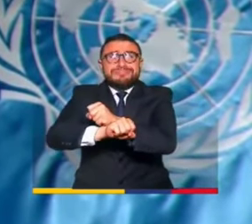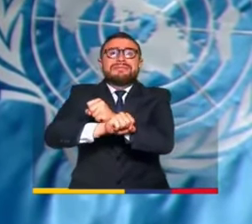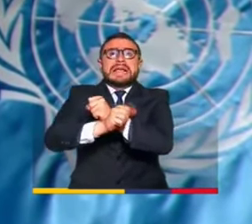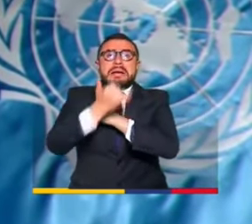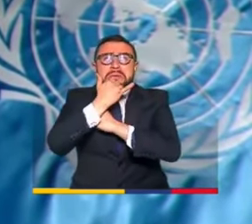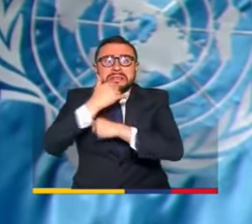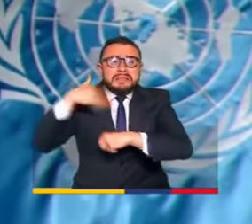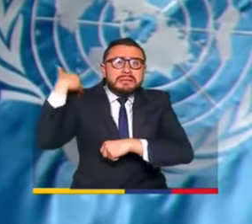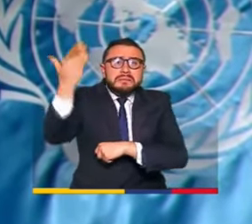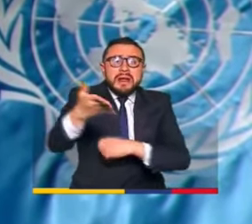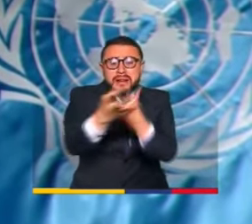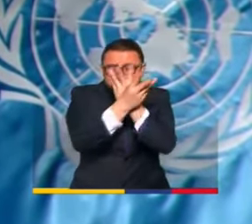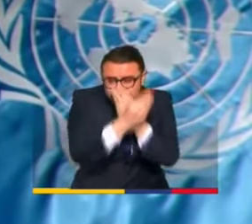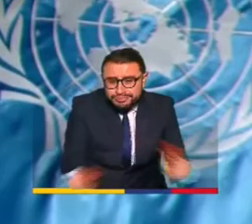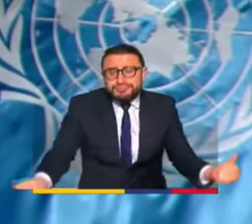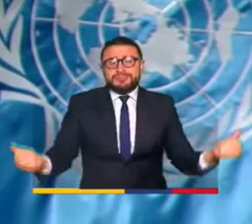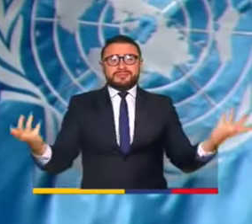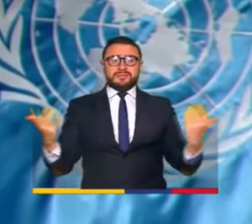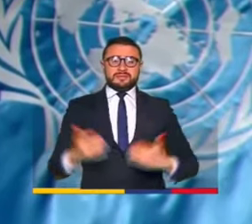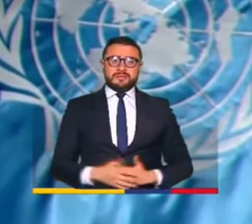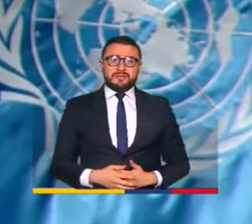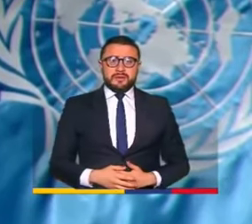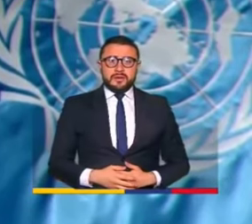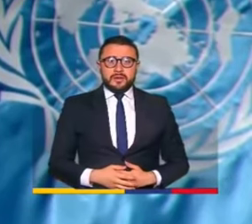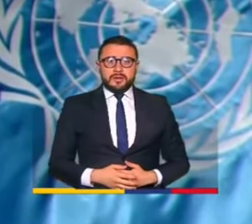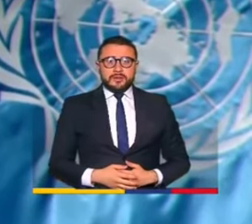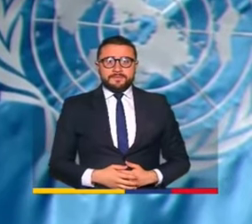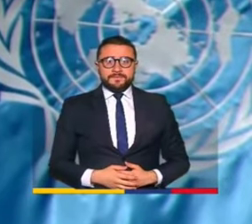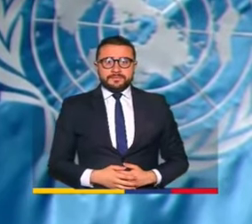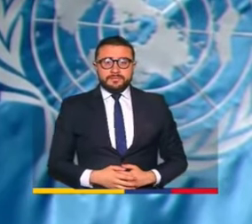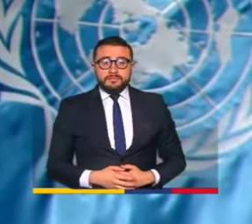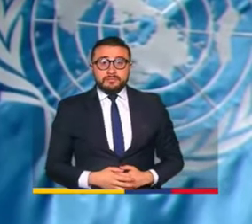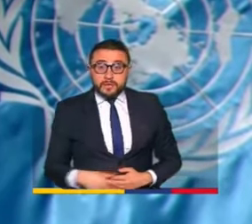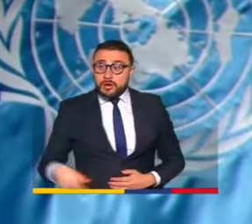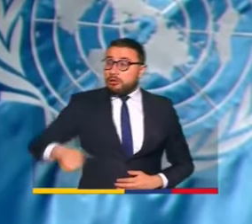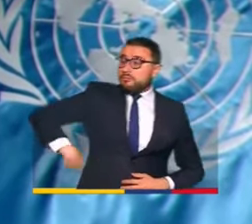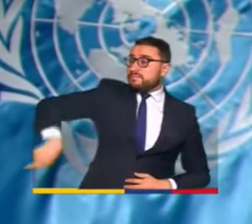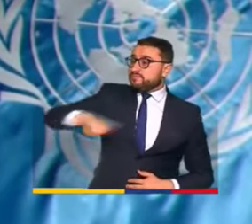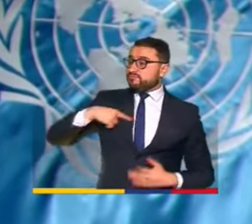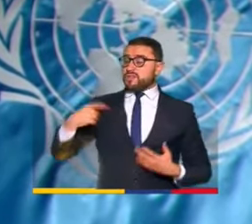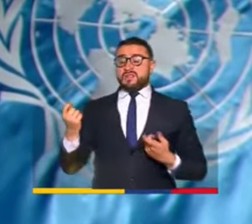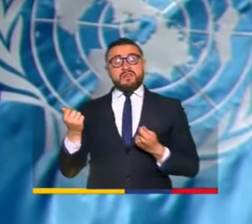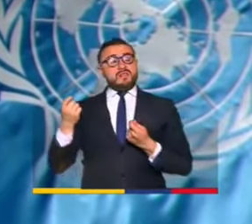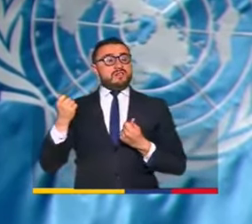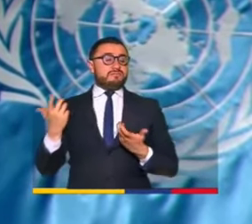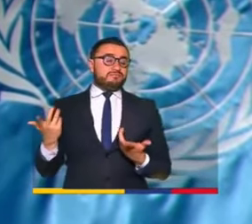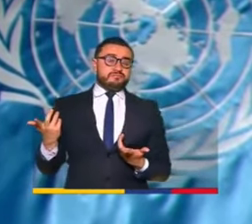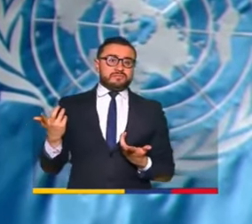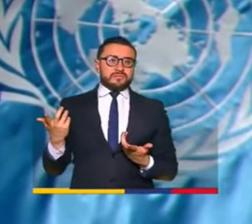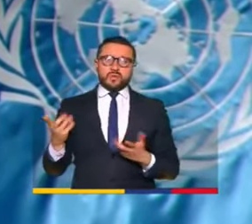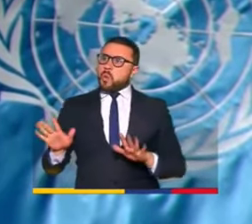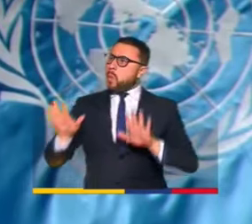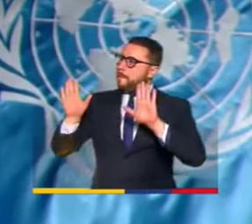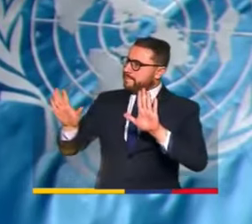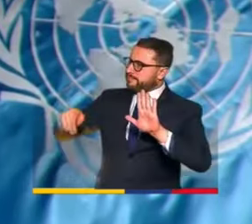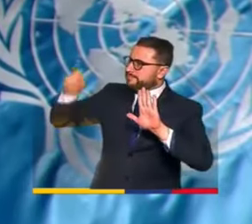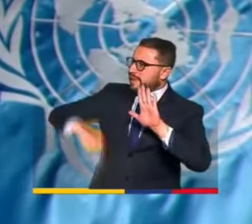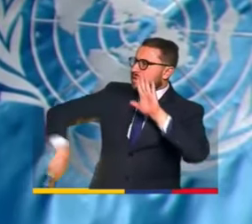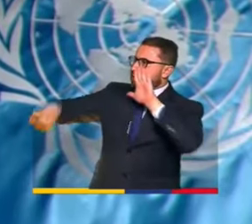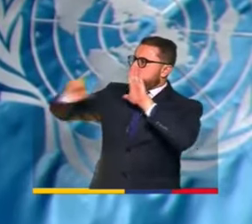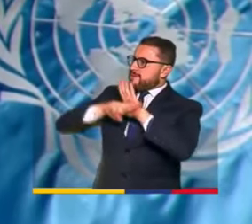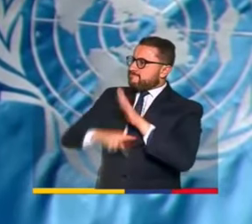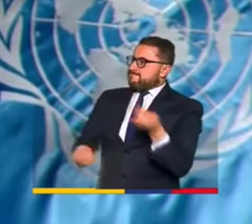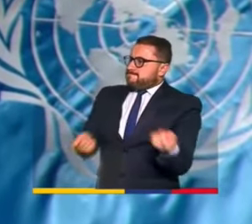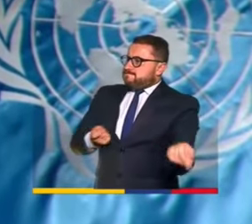desaparecer. Para obtener un mercado no mortífero, hay que regularlo.